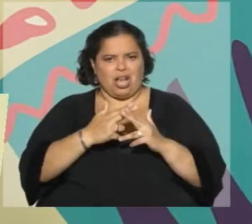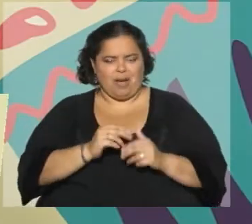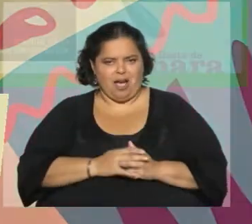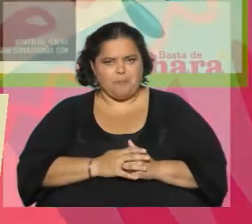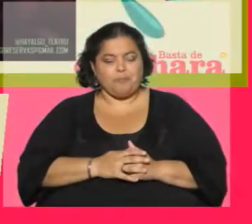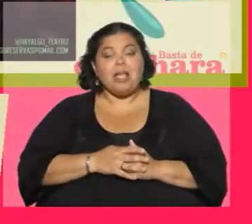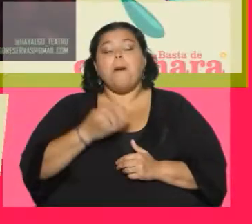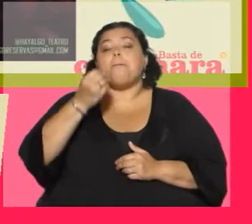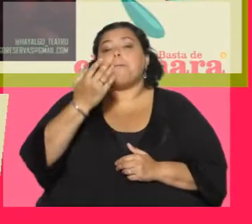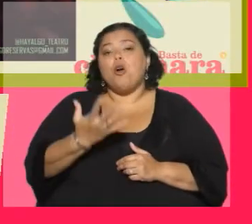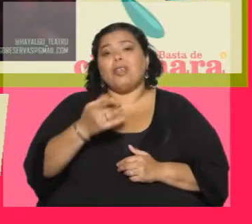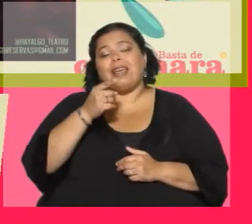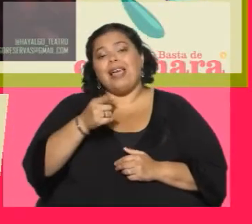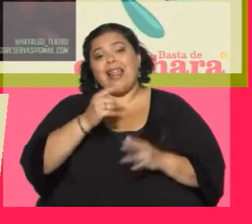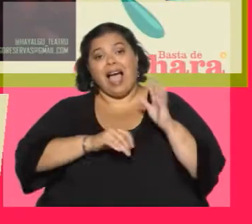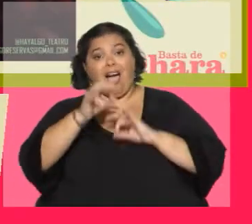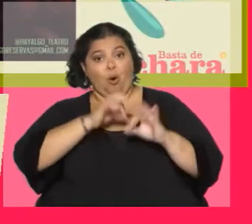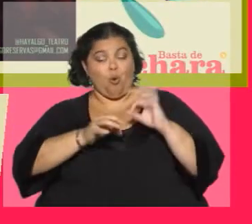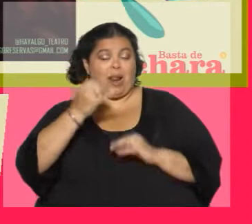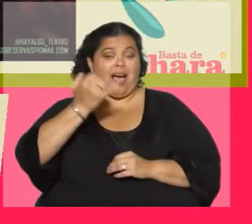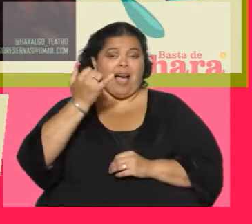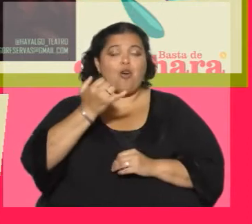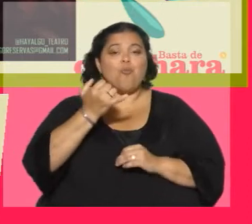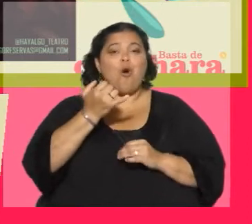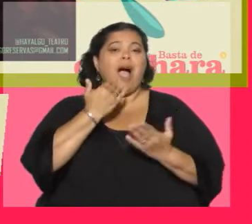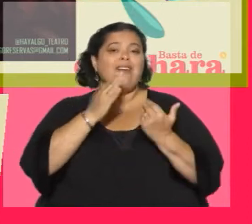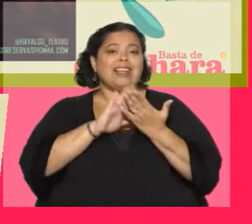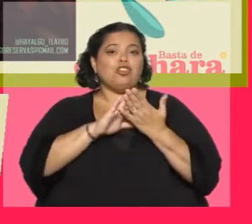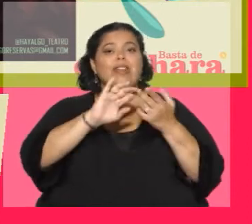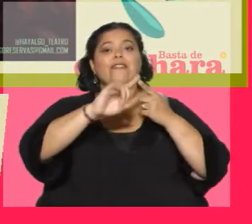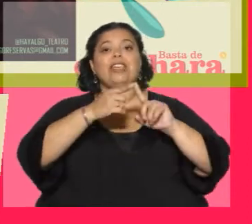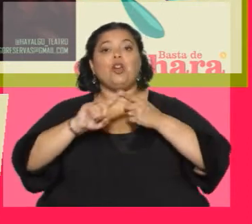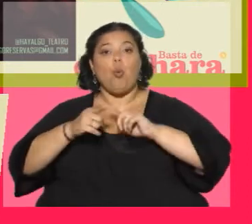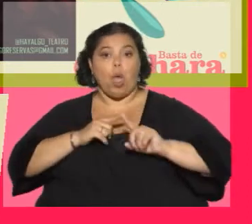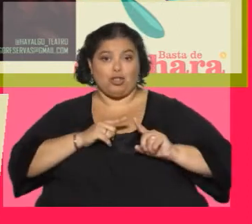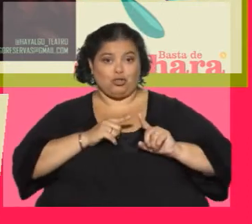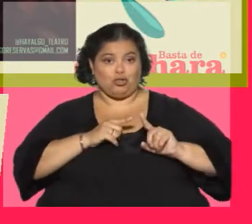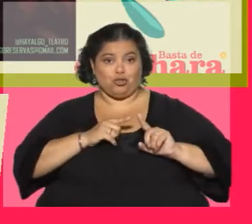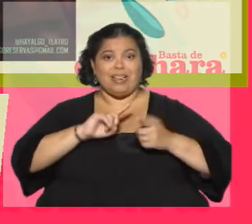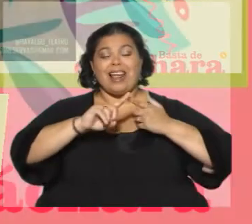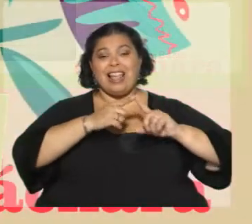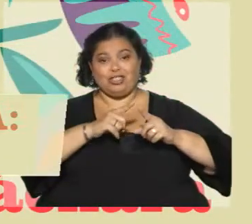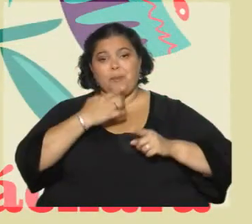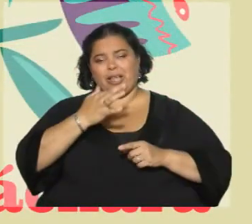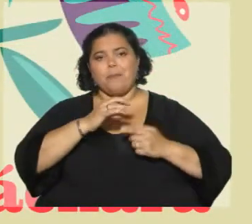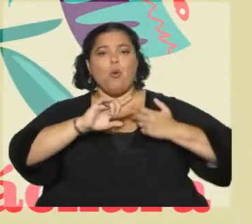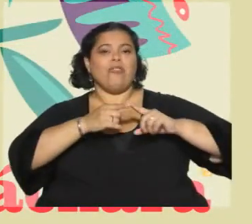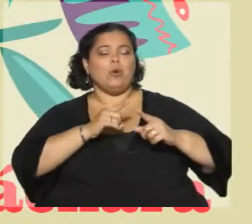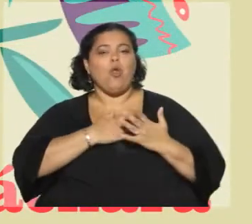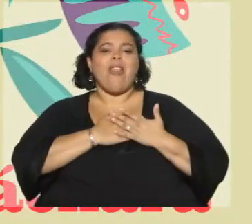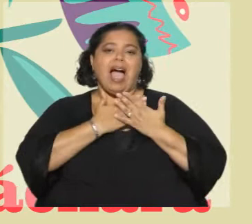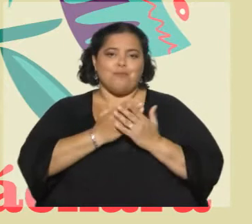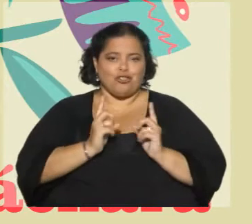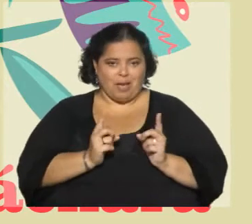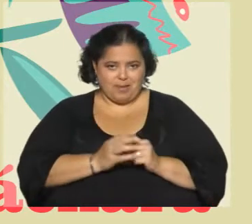los vínculos en general como el contenido de ese hablamos de un colectivo de radio teatro hablamos de un vínculo de amor también y